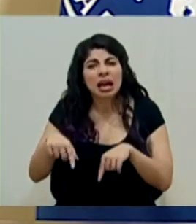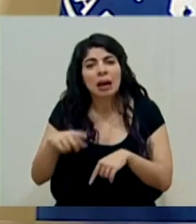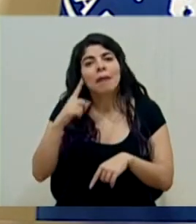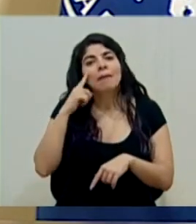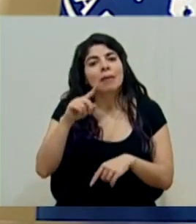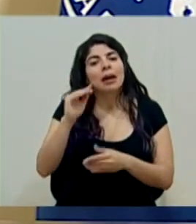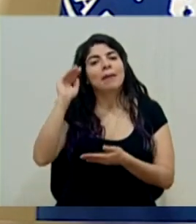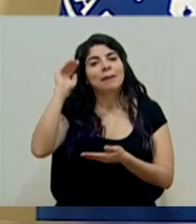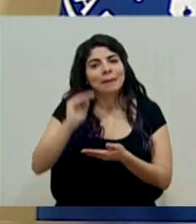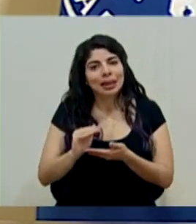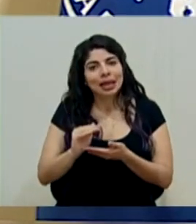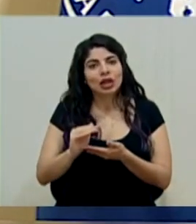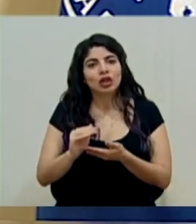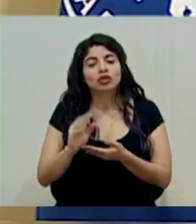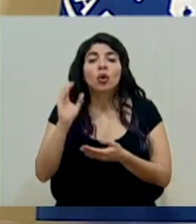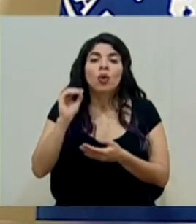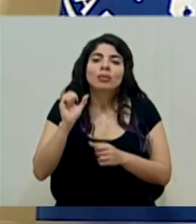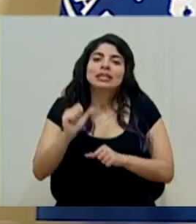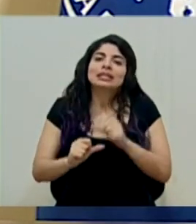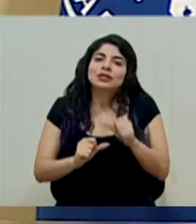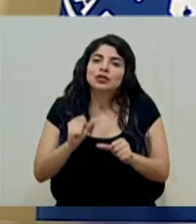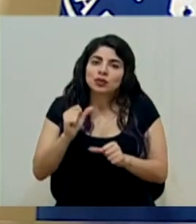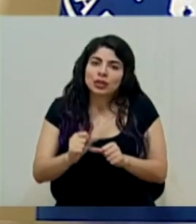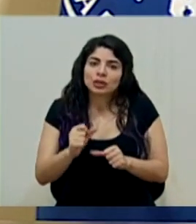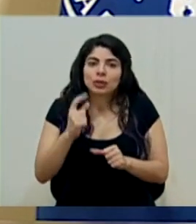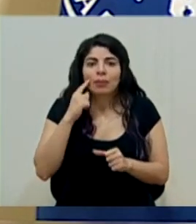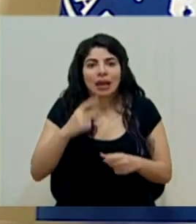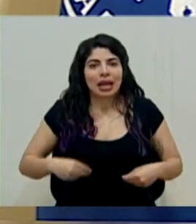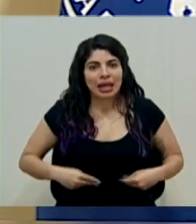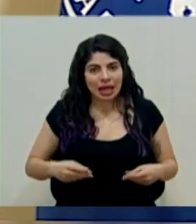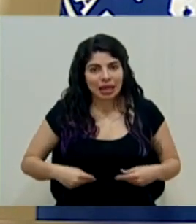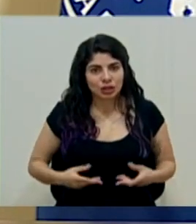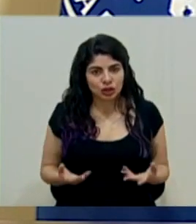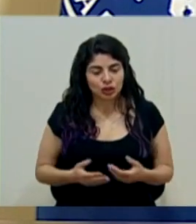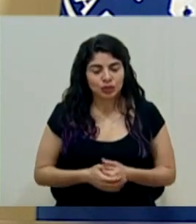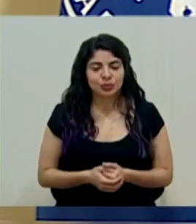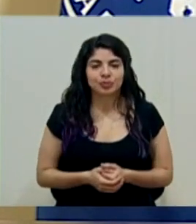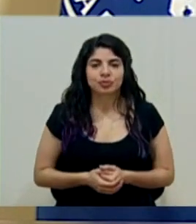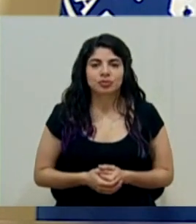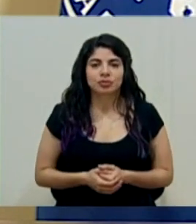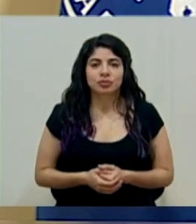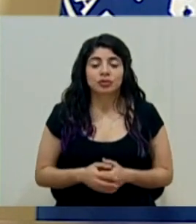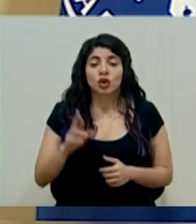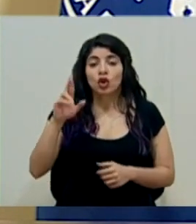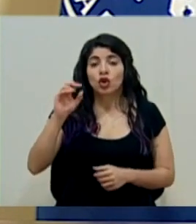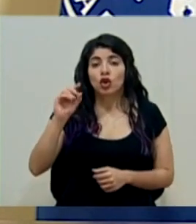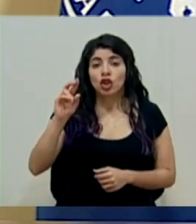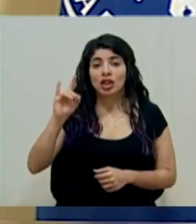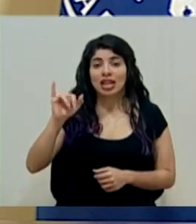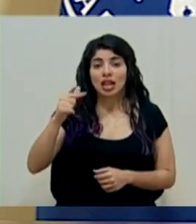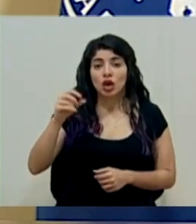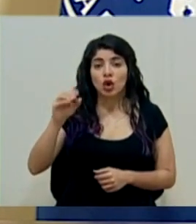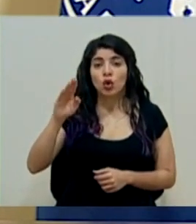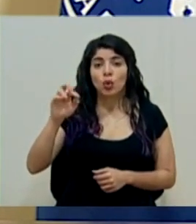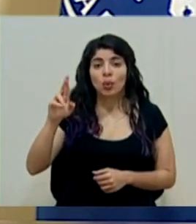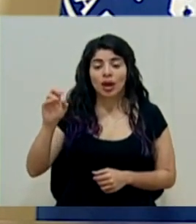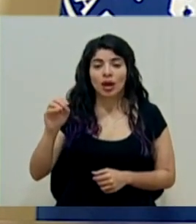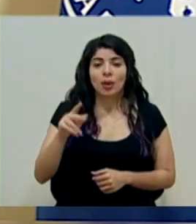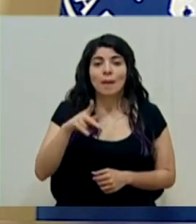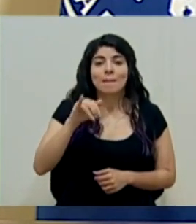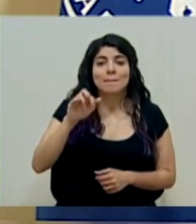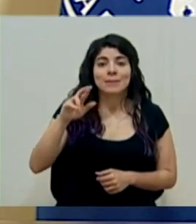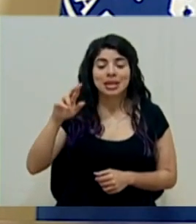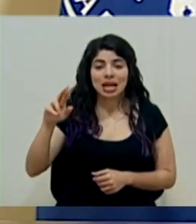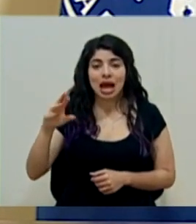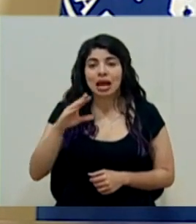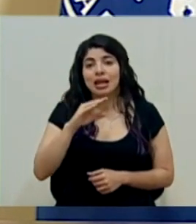reducir o de hacer un esfuerzo más grande en el gasto. Rodrigo Cubero, Elian Villegas, Pilar Garrido